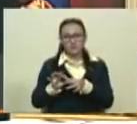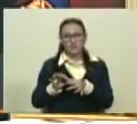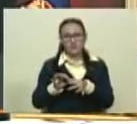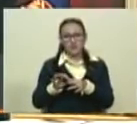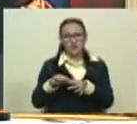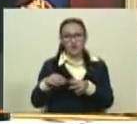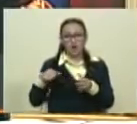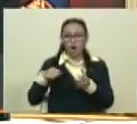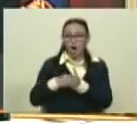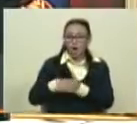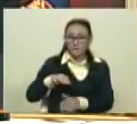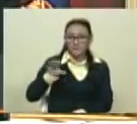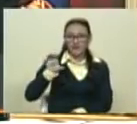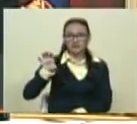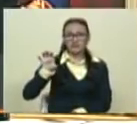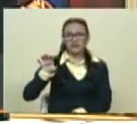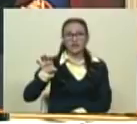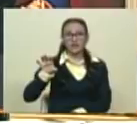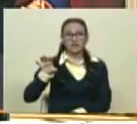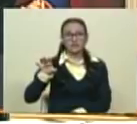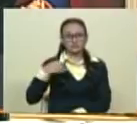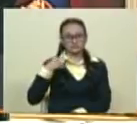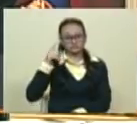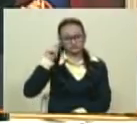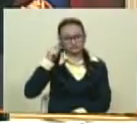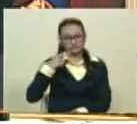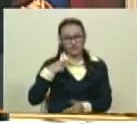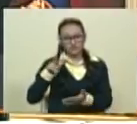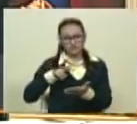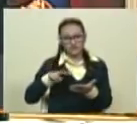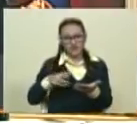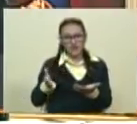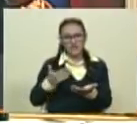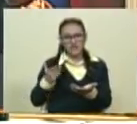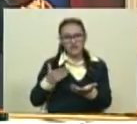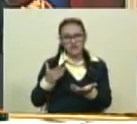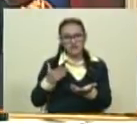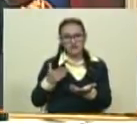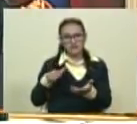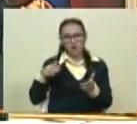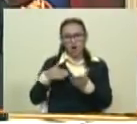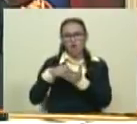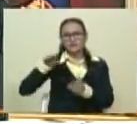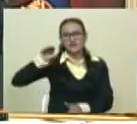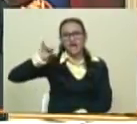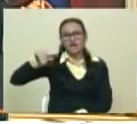Estado? Estuve viendo en el libro que hubo contra João Goulart.